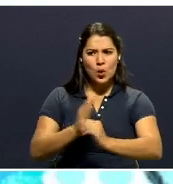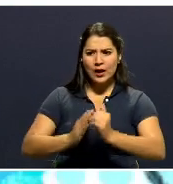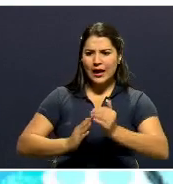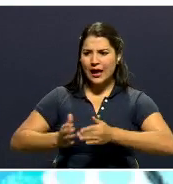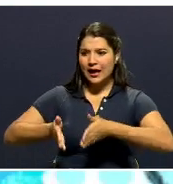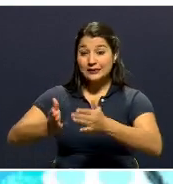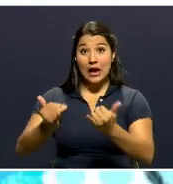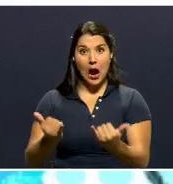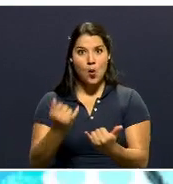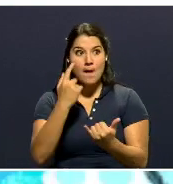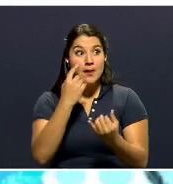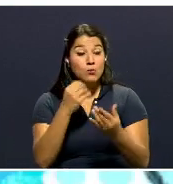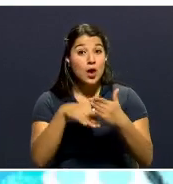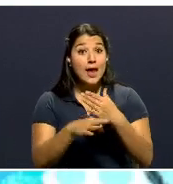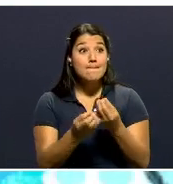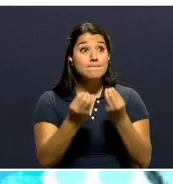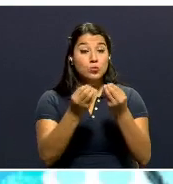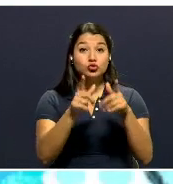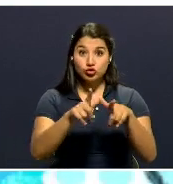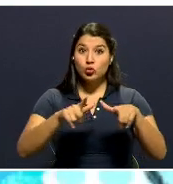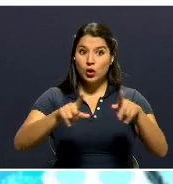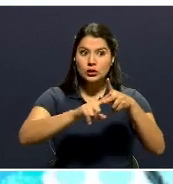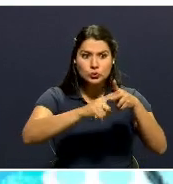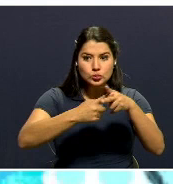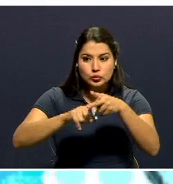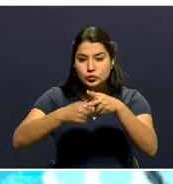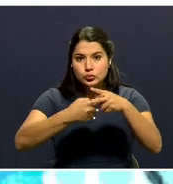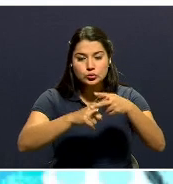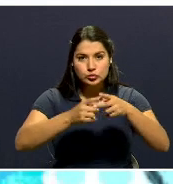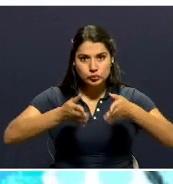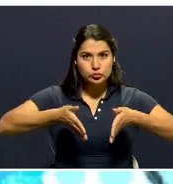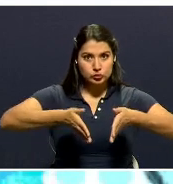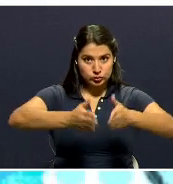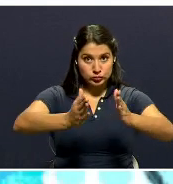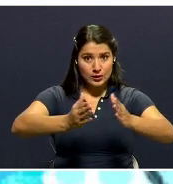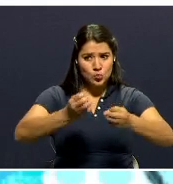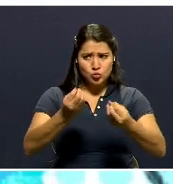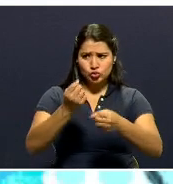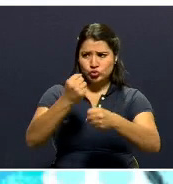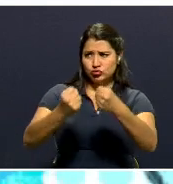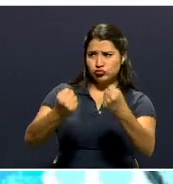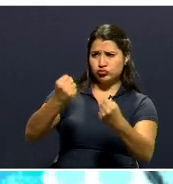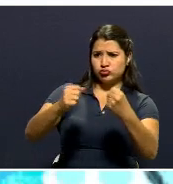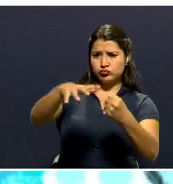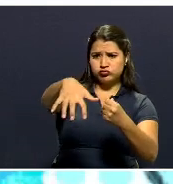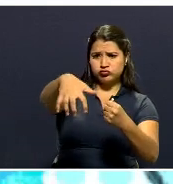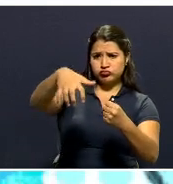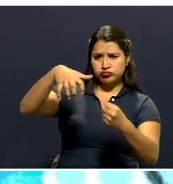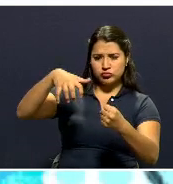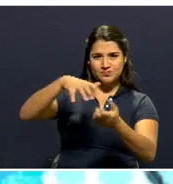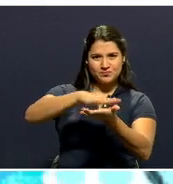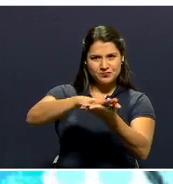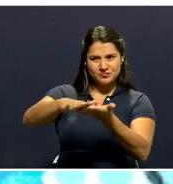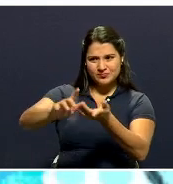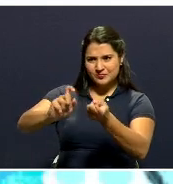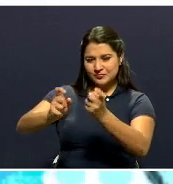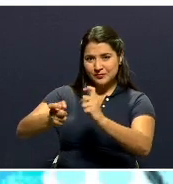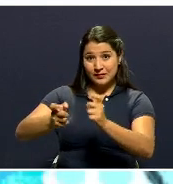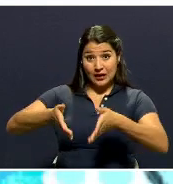cemento nuevo puesto sobre la calle, ¿verdad? Gustavo,